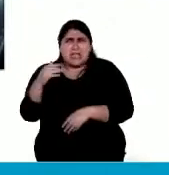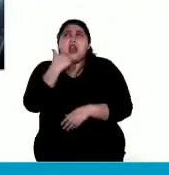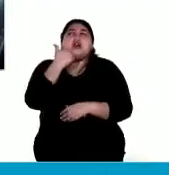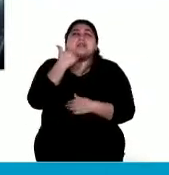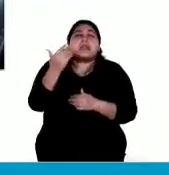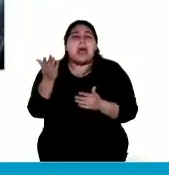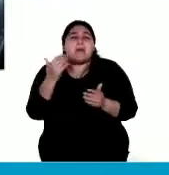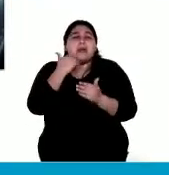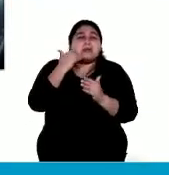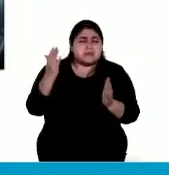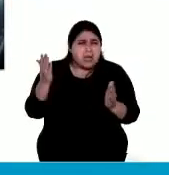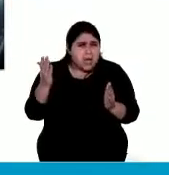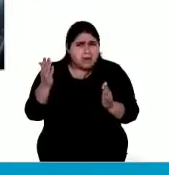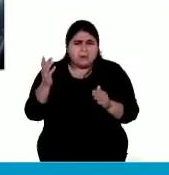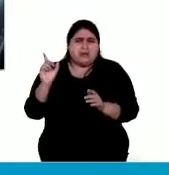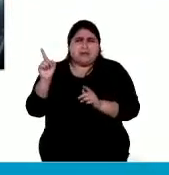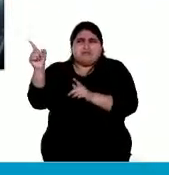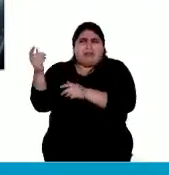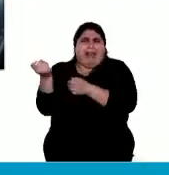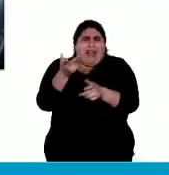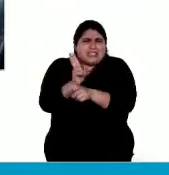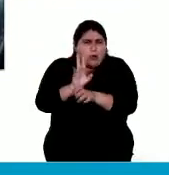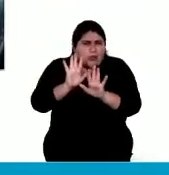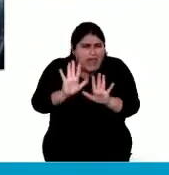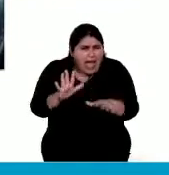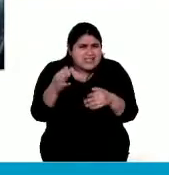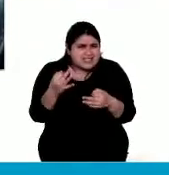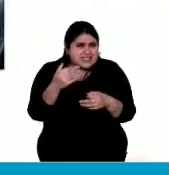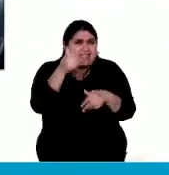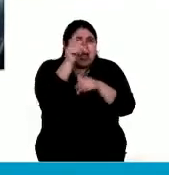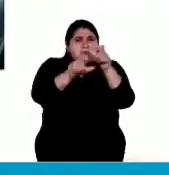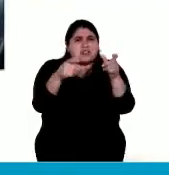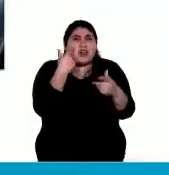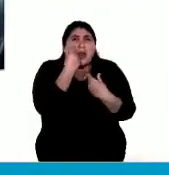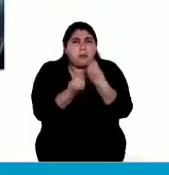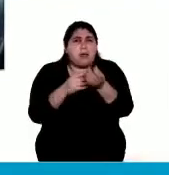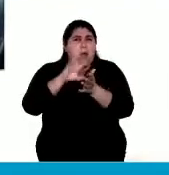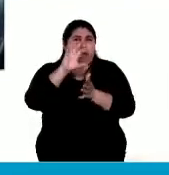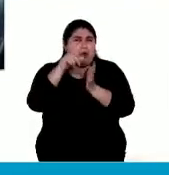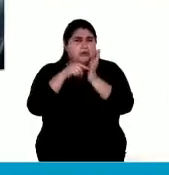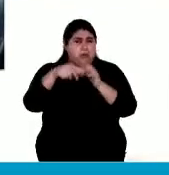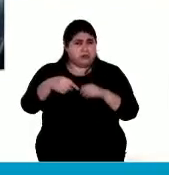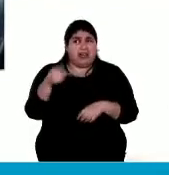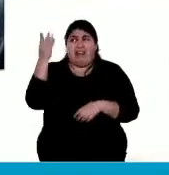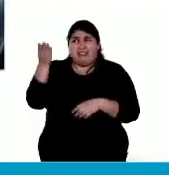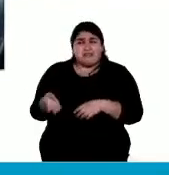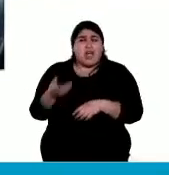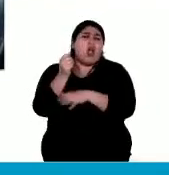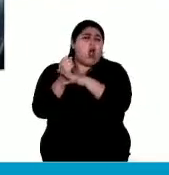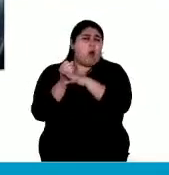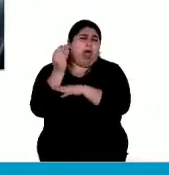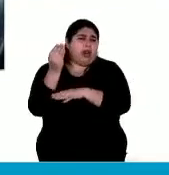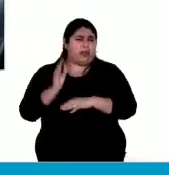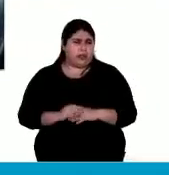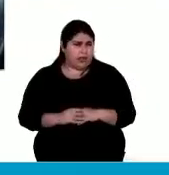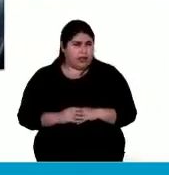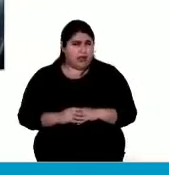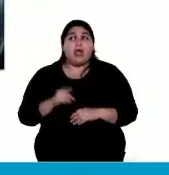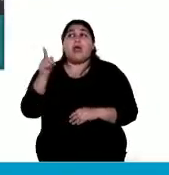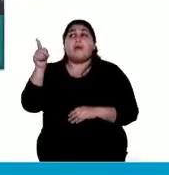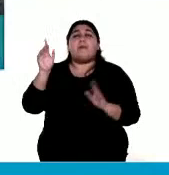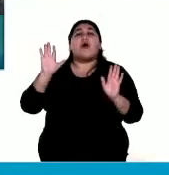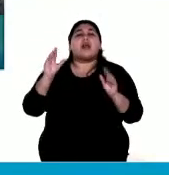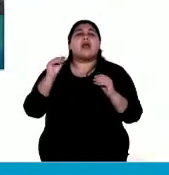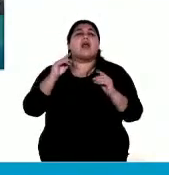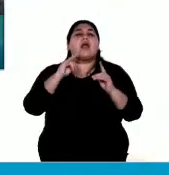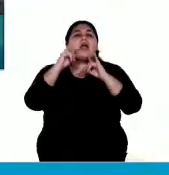ninguna posibilidad de que le dé seguridad a los bonaerenses. Bernie es un cobarde porque responsabiliza a funcionarios